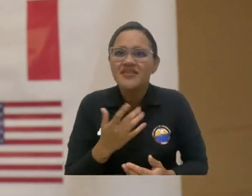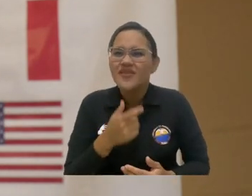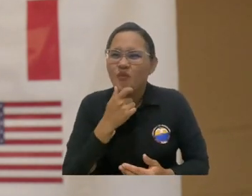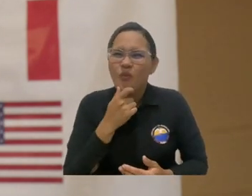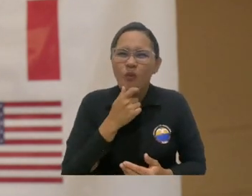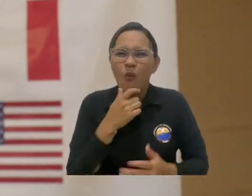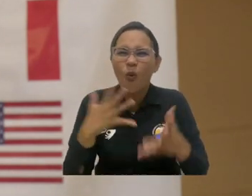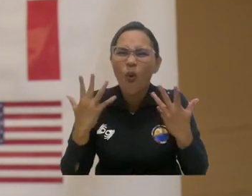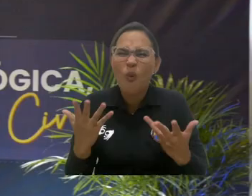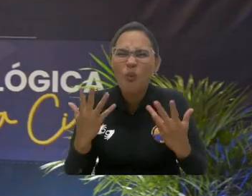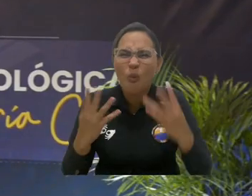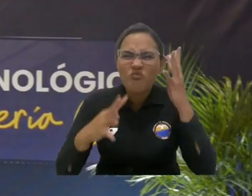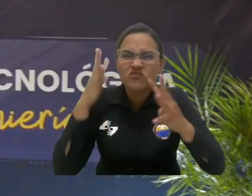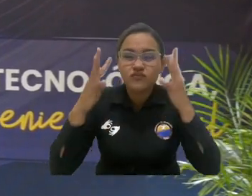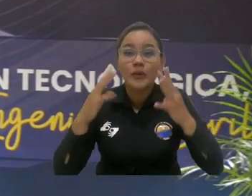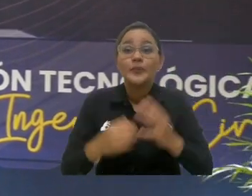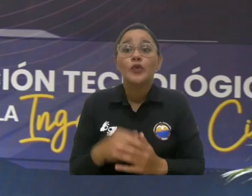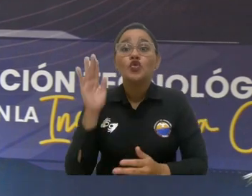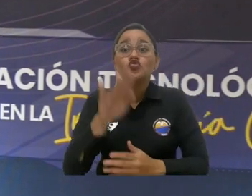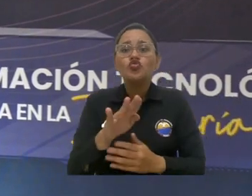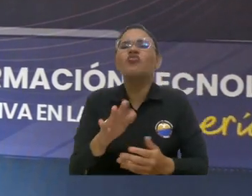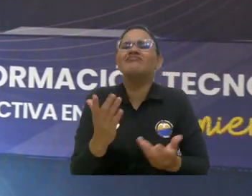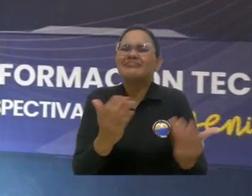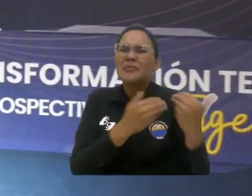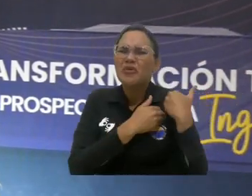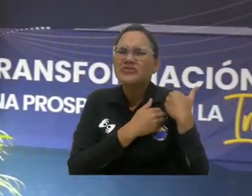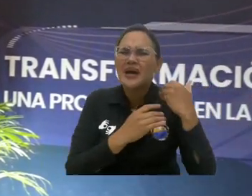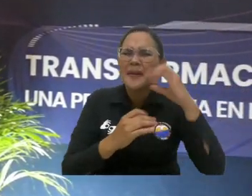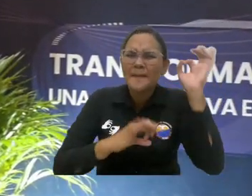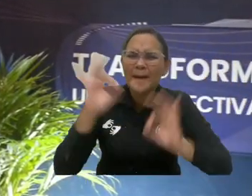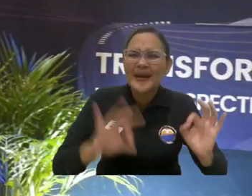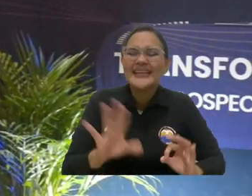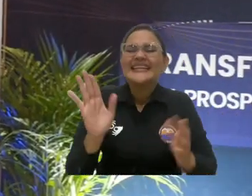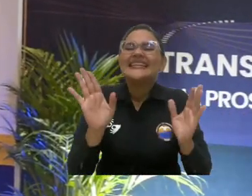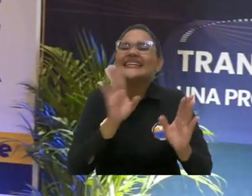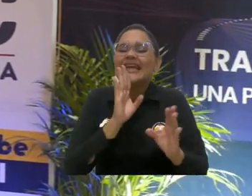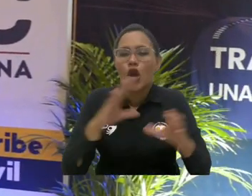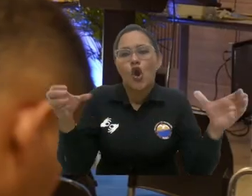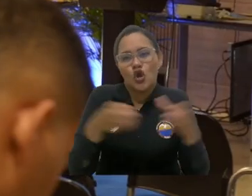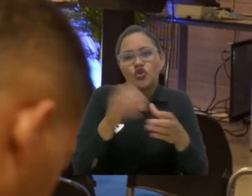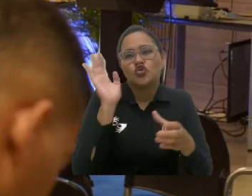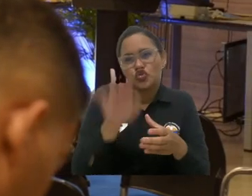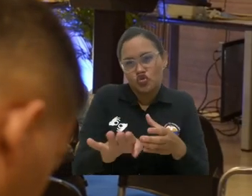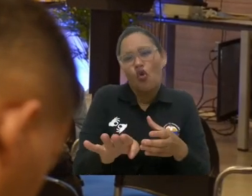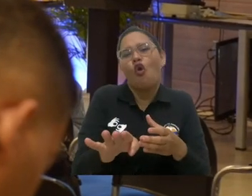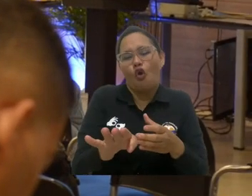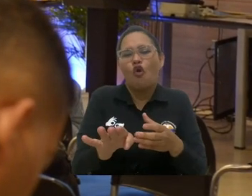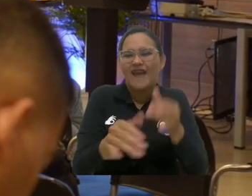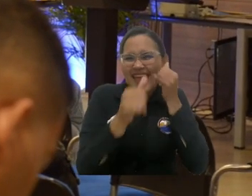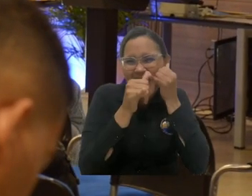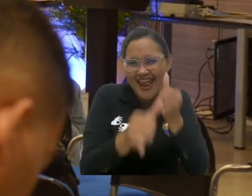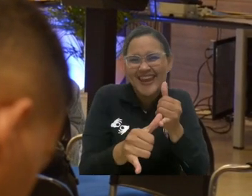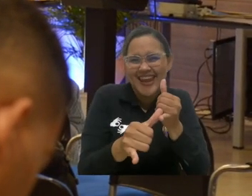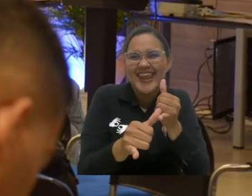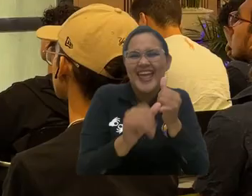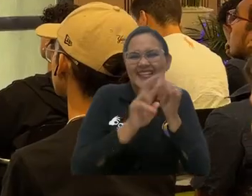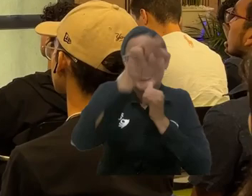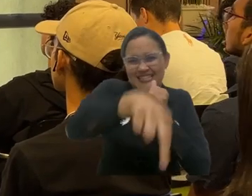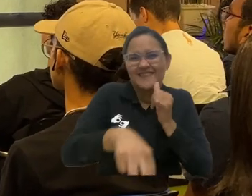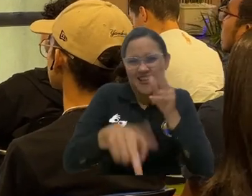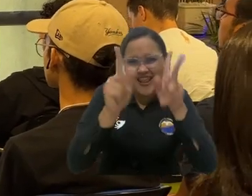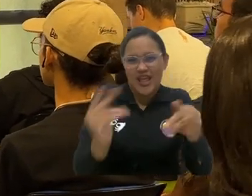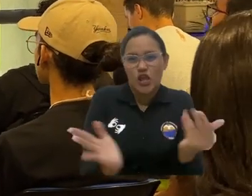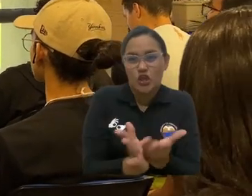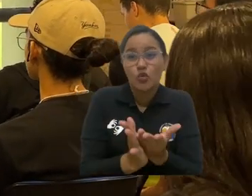idealización a lo que es la parte de la ingeniería civil el evento es organizado por la asociación de estudiantes de ingeniería civil y anualmente